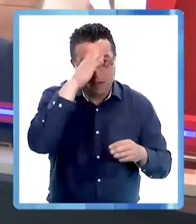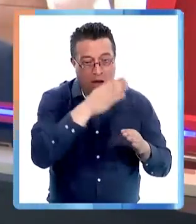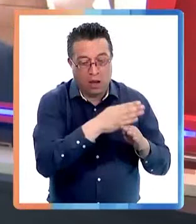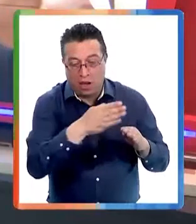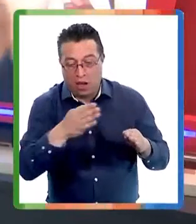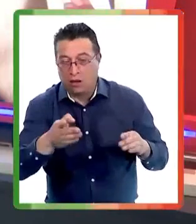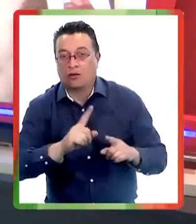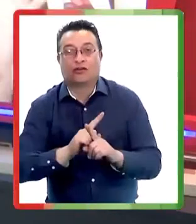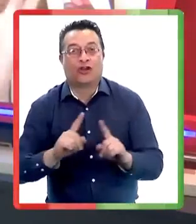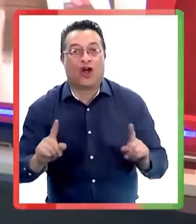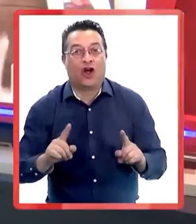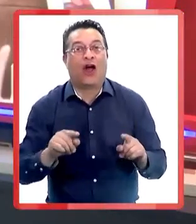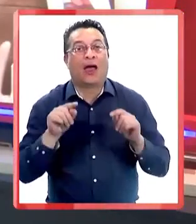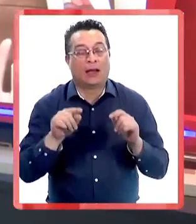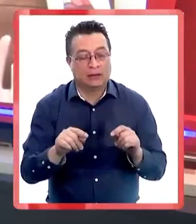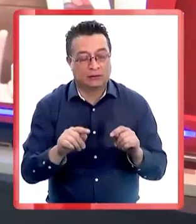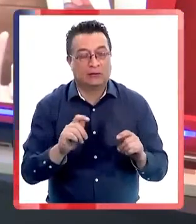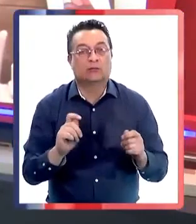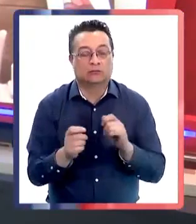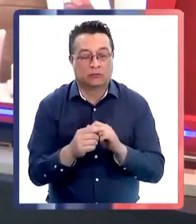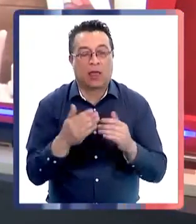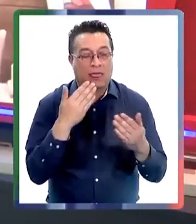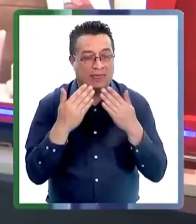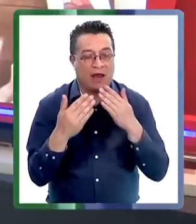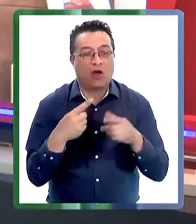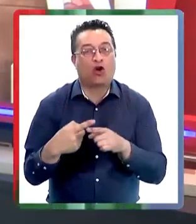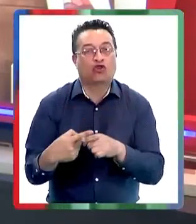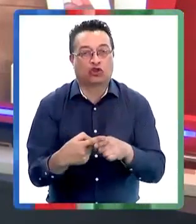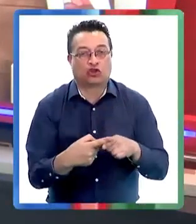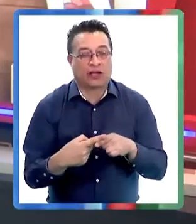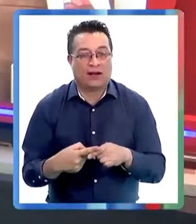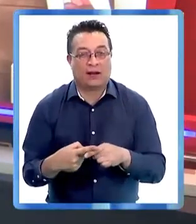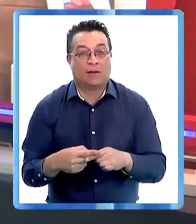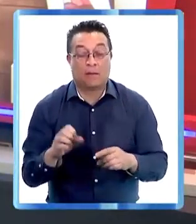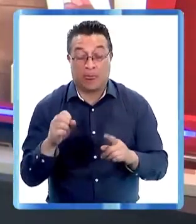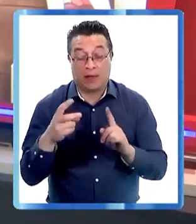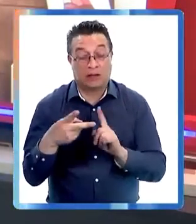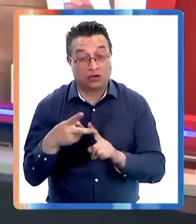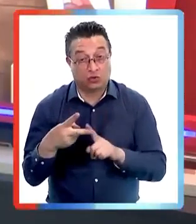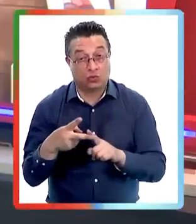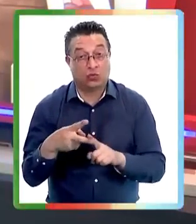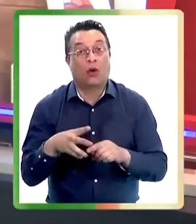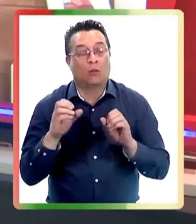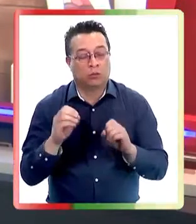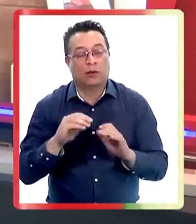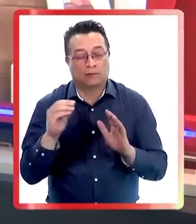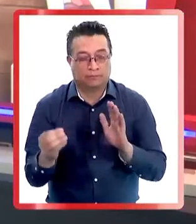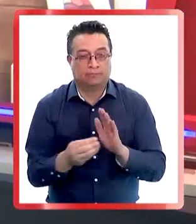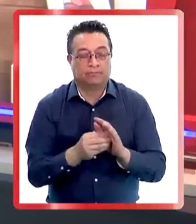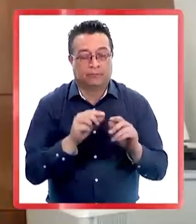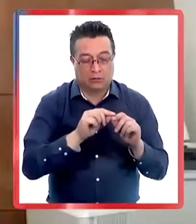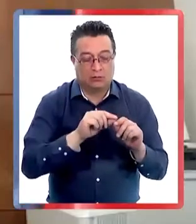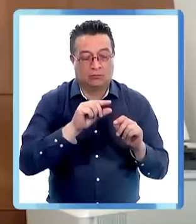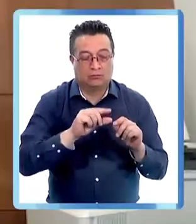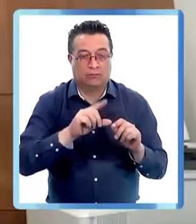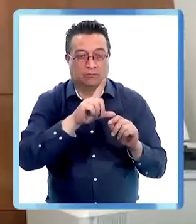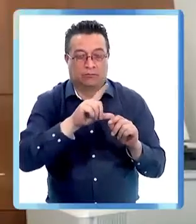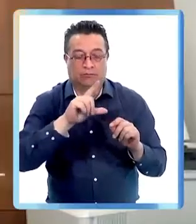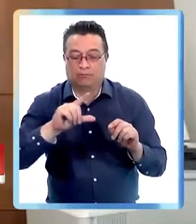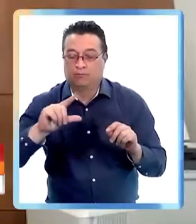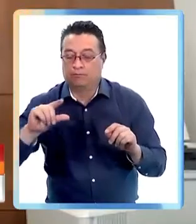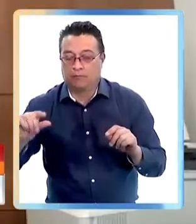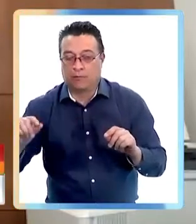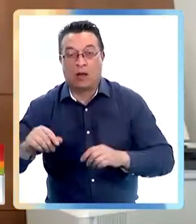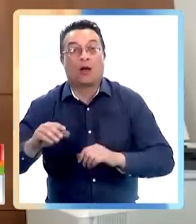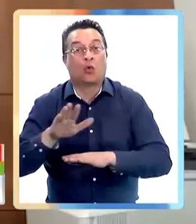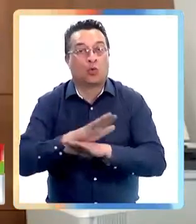minera. Entonces, eso se toma como parte del diálogo social. Y lo segundo es implementarla con gradualidad para